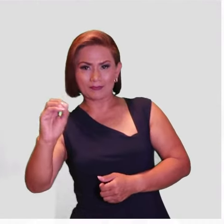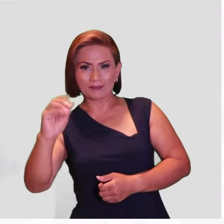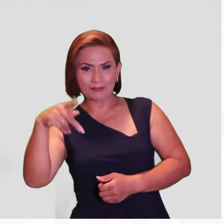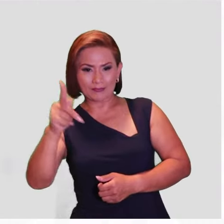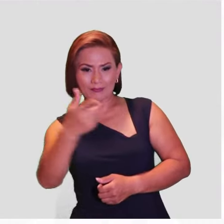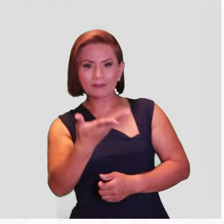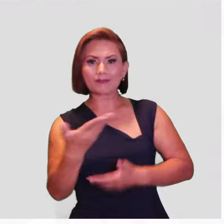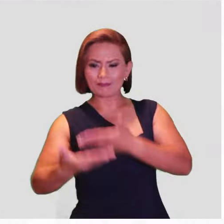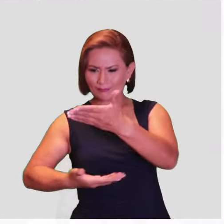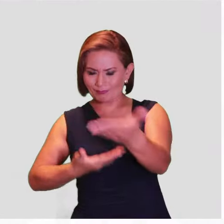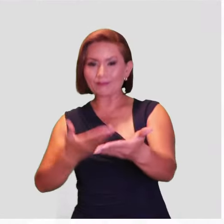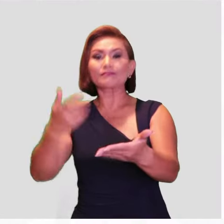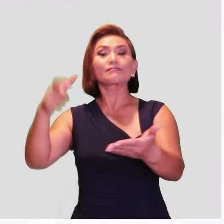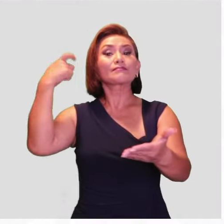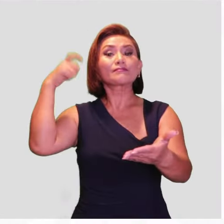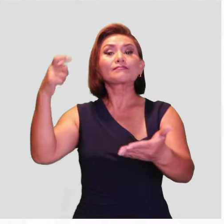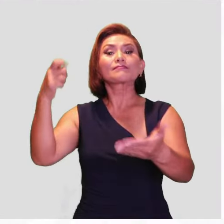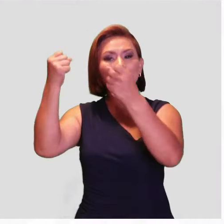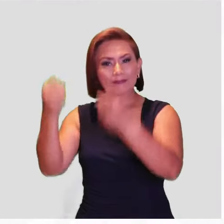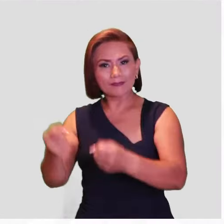candidato.